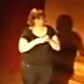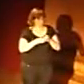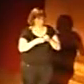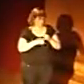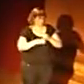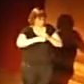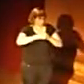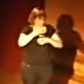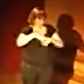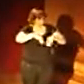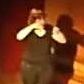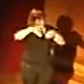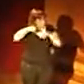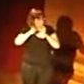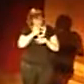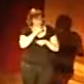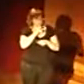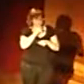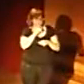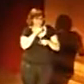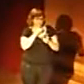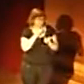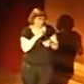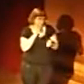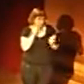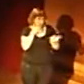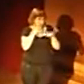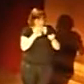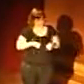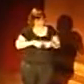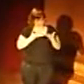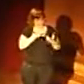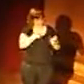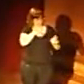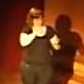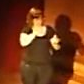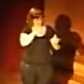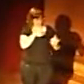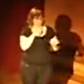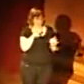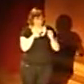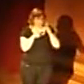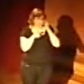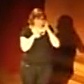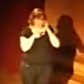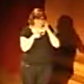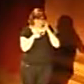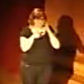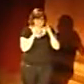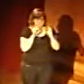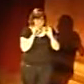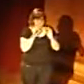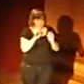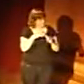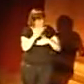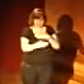de los monumentos del monumento por parte de los artistas románticos españoles realmente tiene un despliegue y tiene tuvo